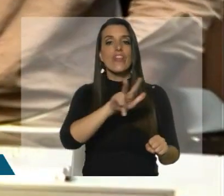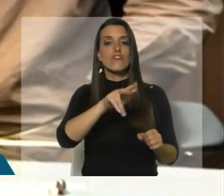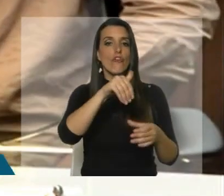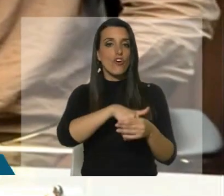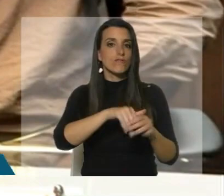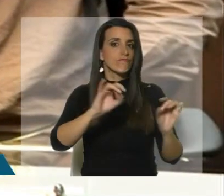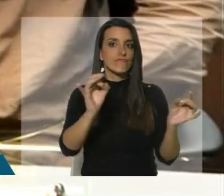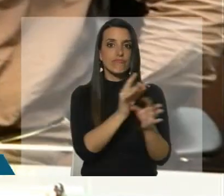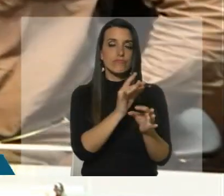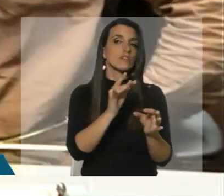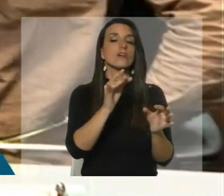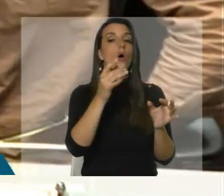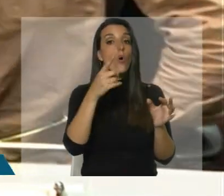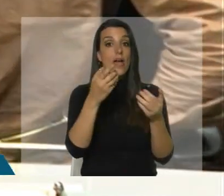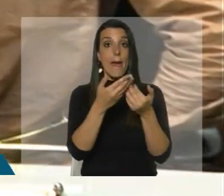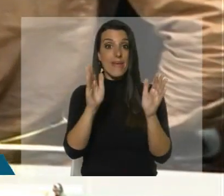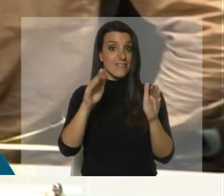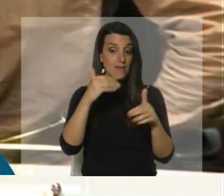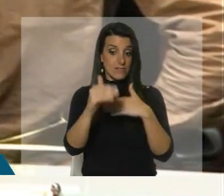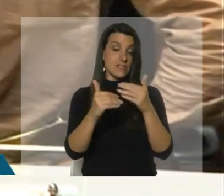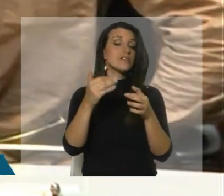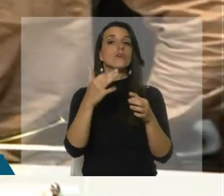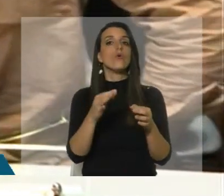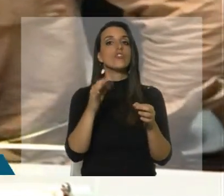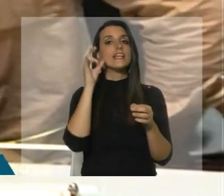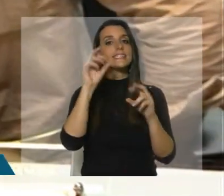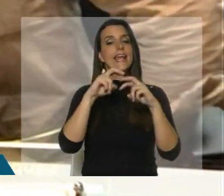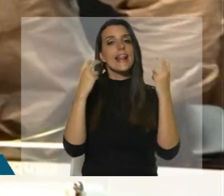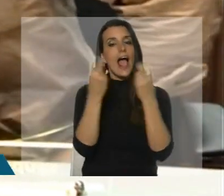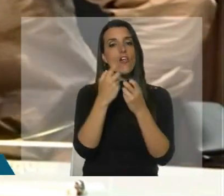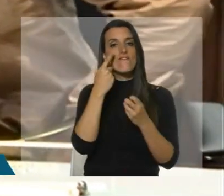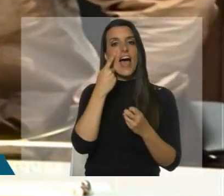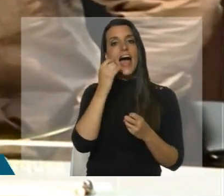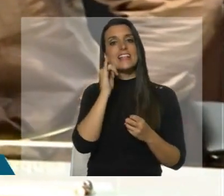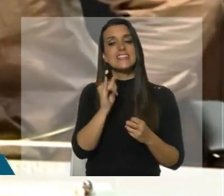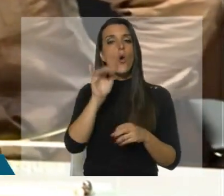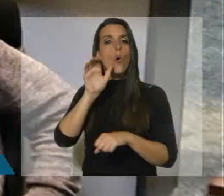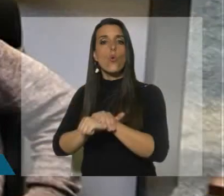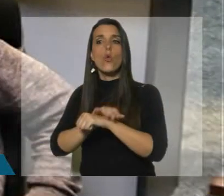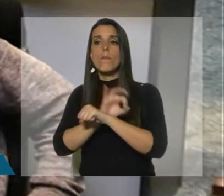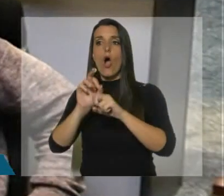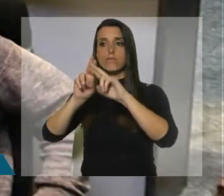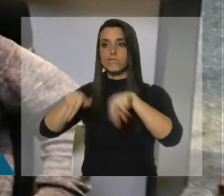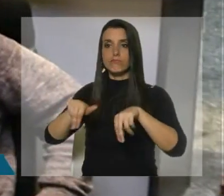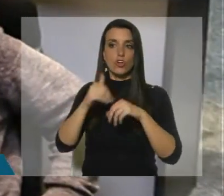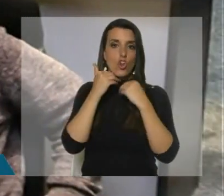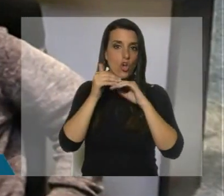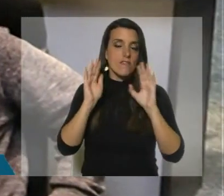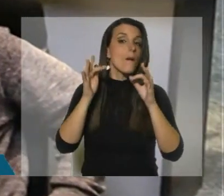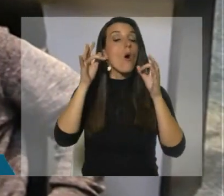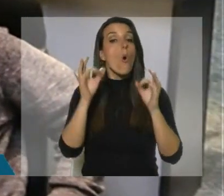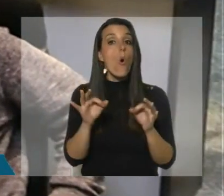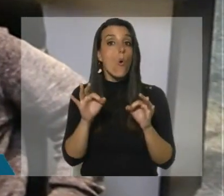sus votos iniciado el procedimiento el senado fallará absolviendo declarando culpable al acusado en este último caso